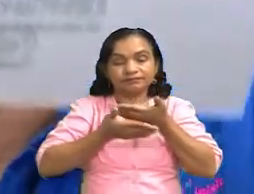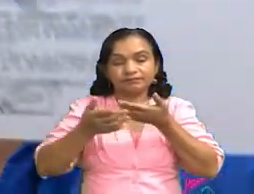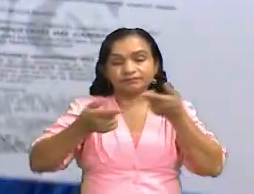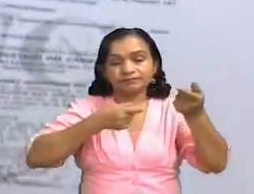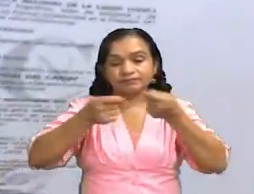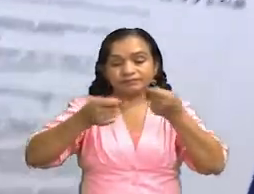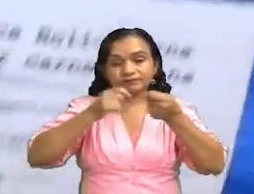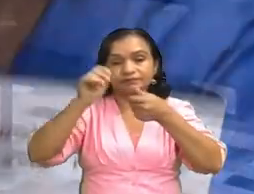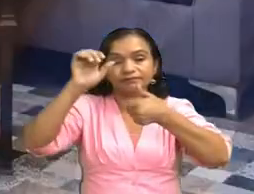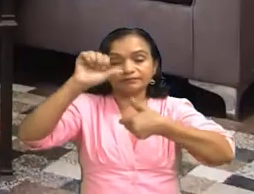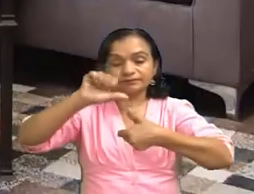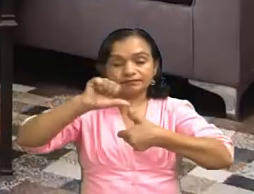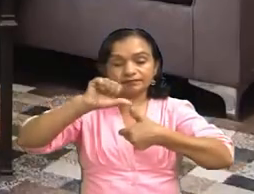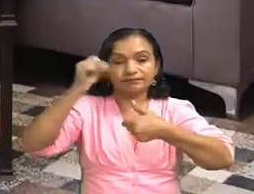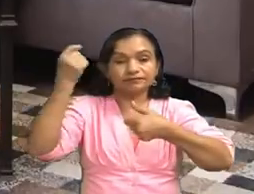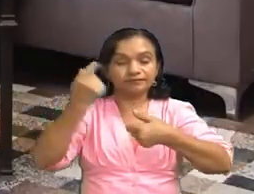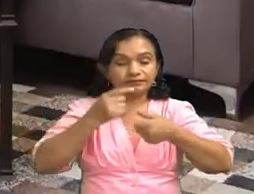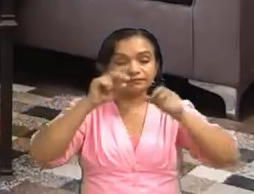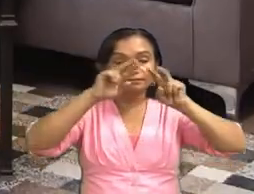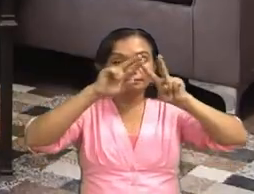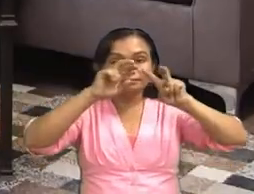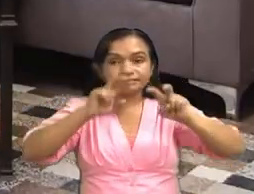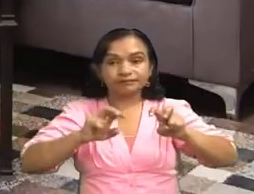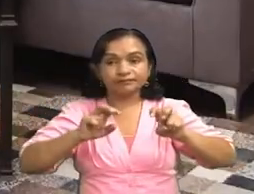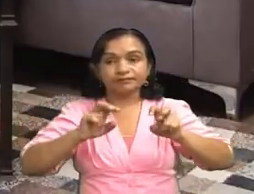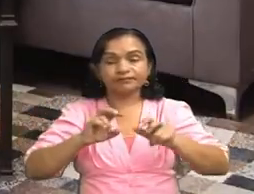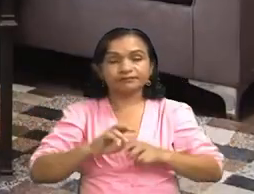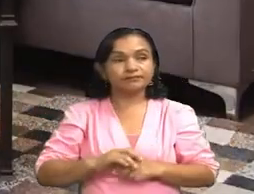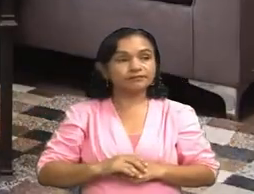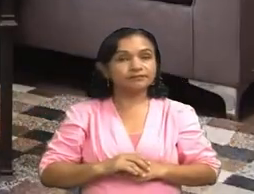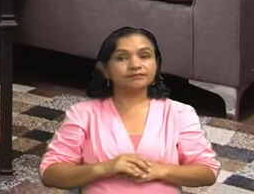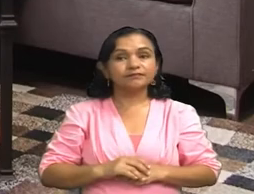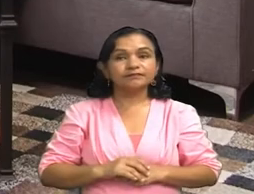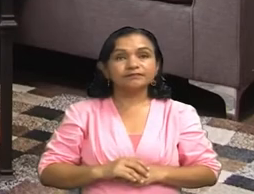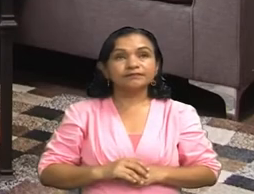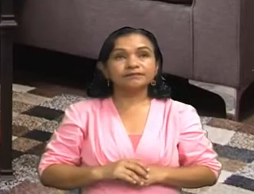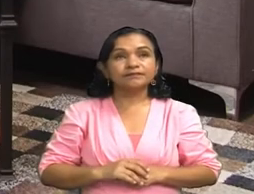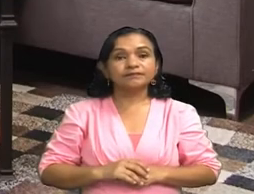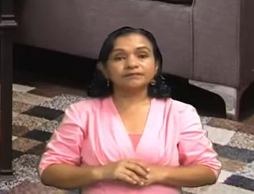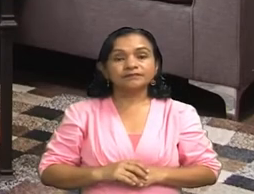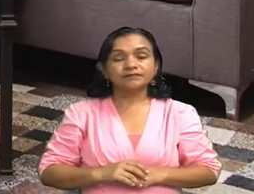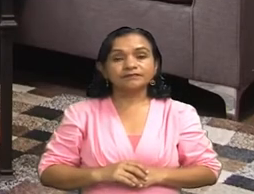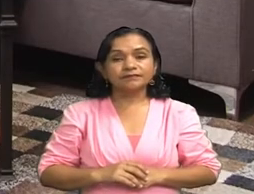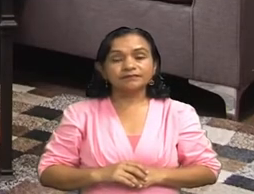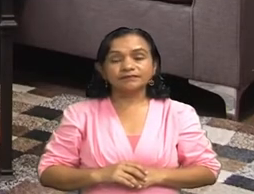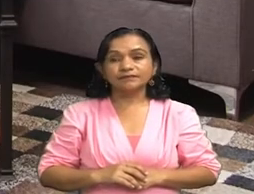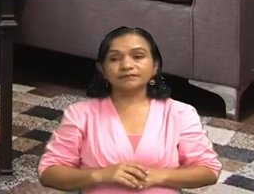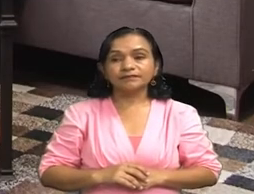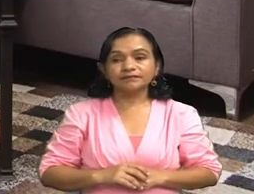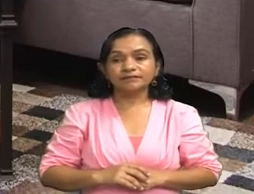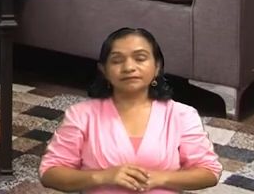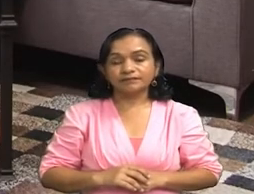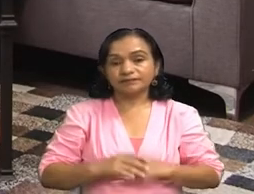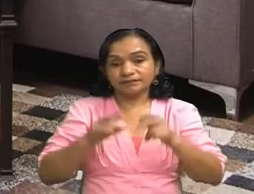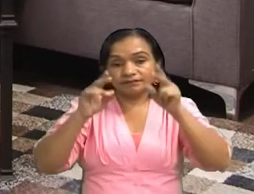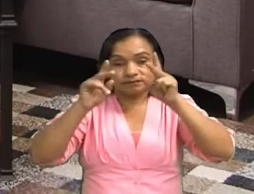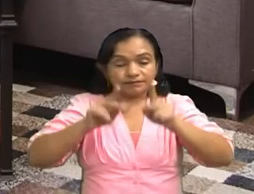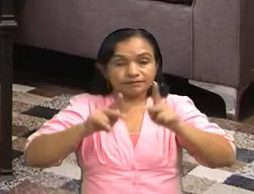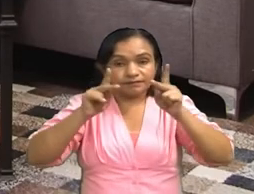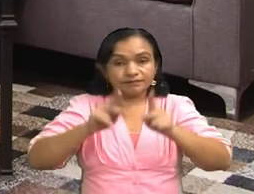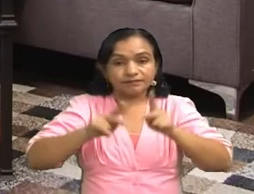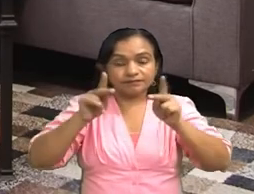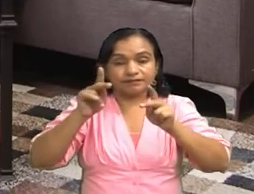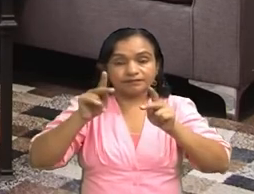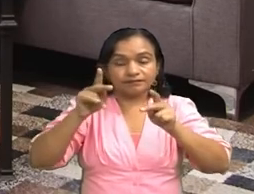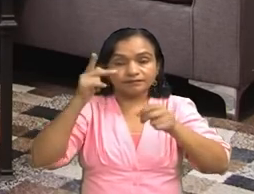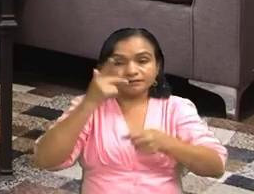Centroamérica. Vienen las inspecciones. Pues. Manténgalo ahí. Vienen las inspecciones. Sí, sí. Las inspecciones, por ejemplo, de cada país.